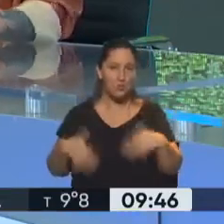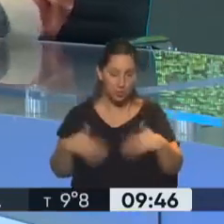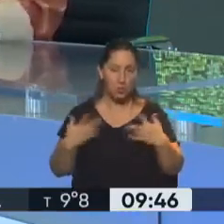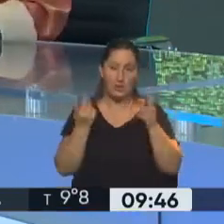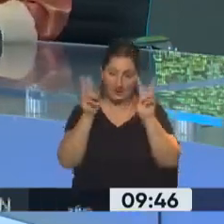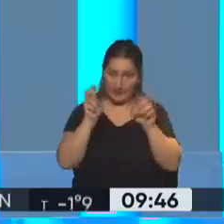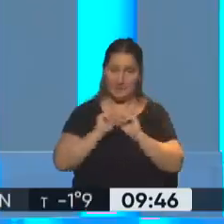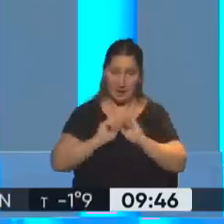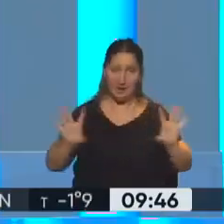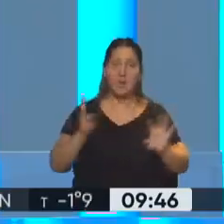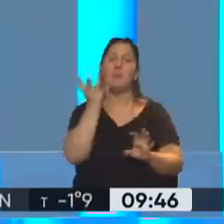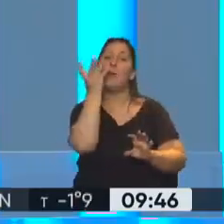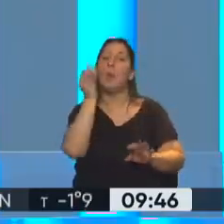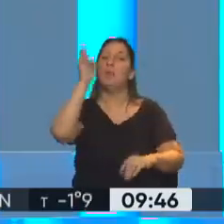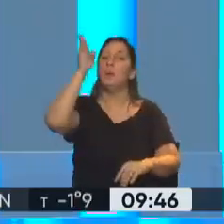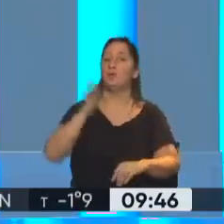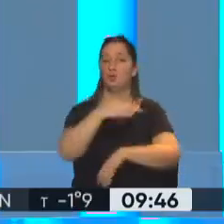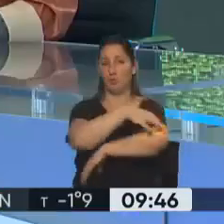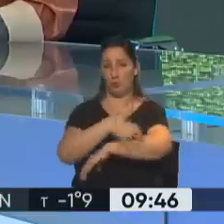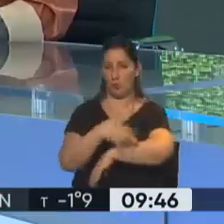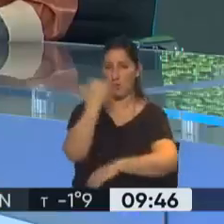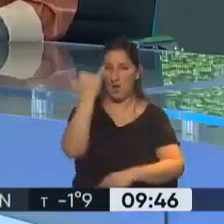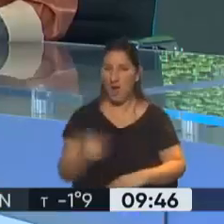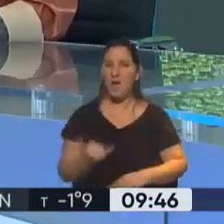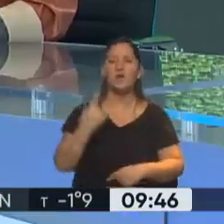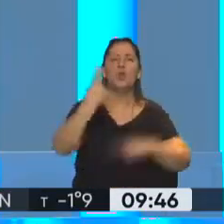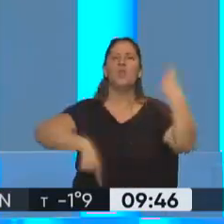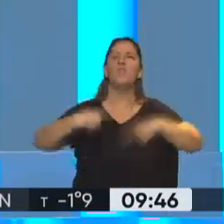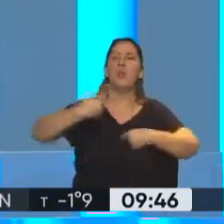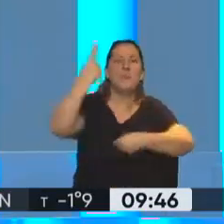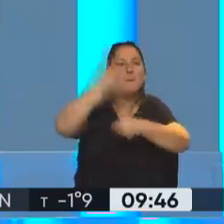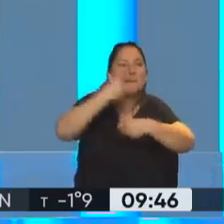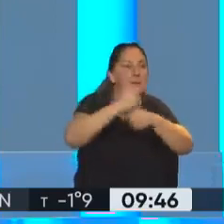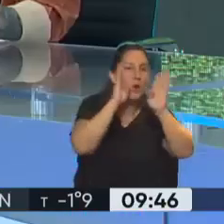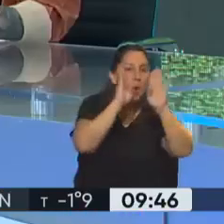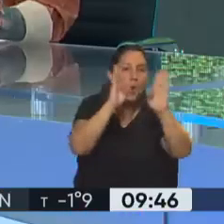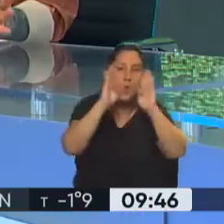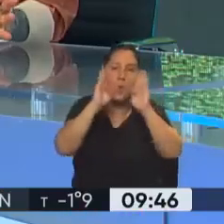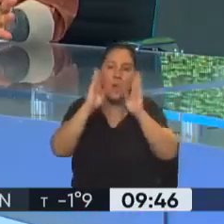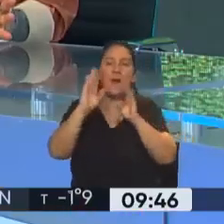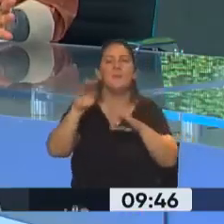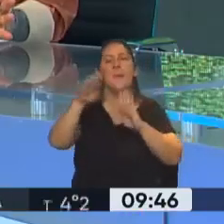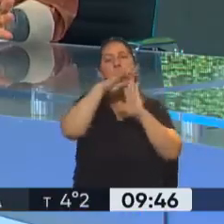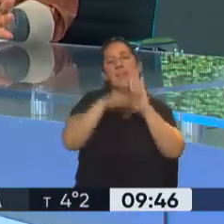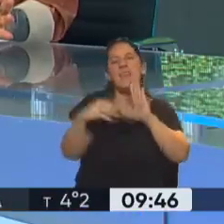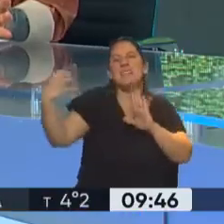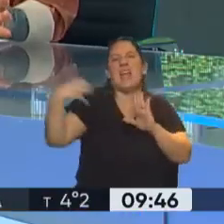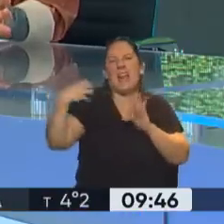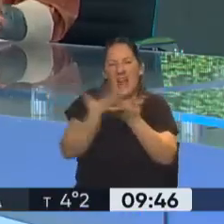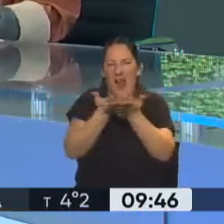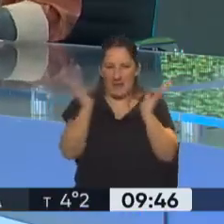hay 40 por ciento de pobreza prioridades y las medidas macro presento